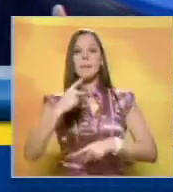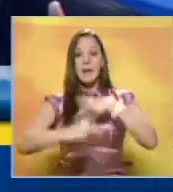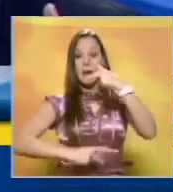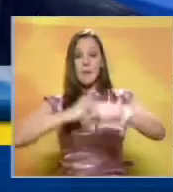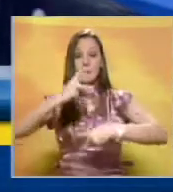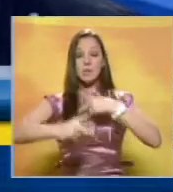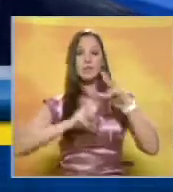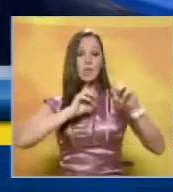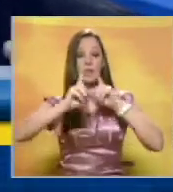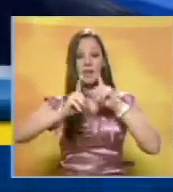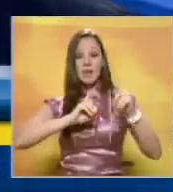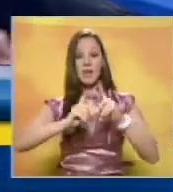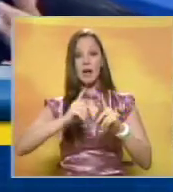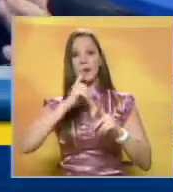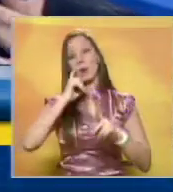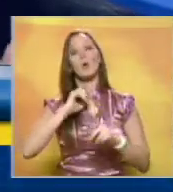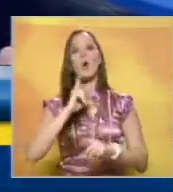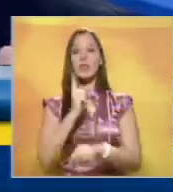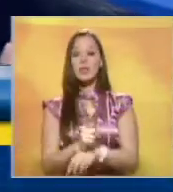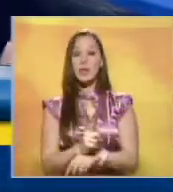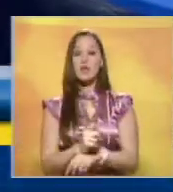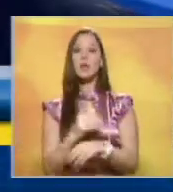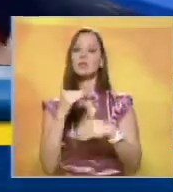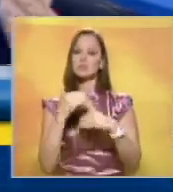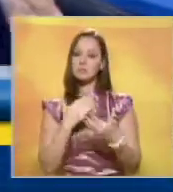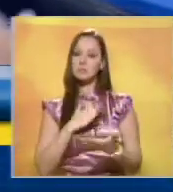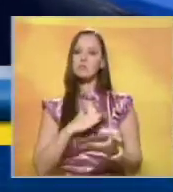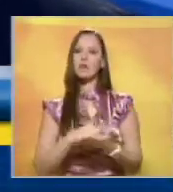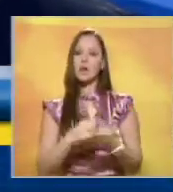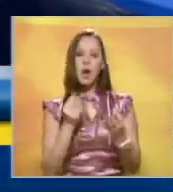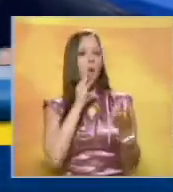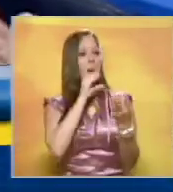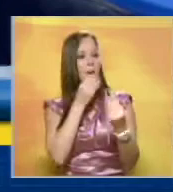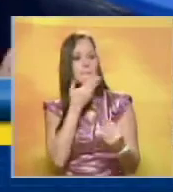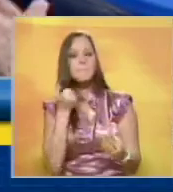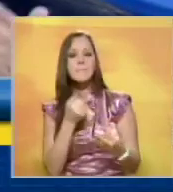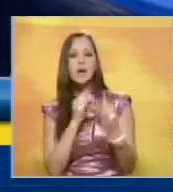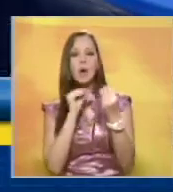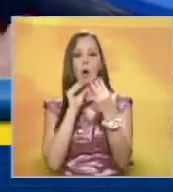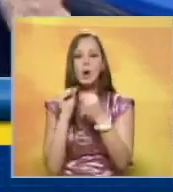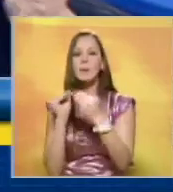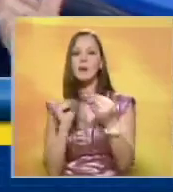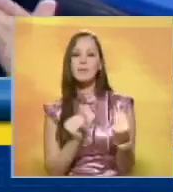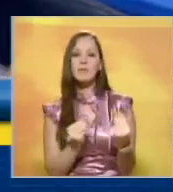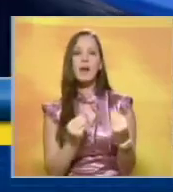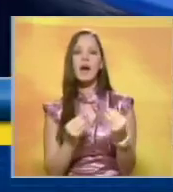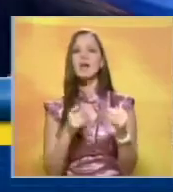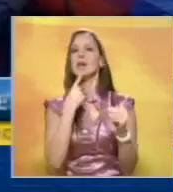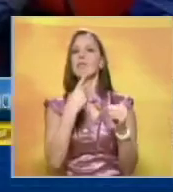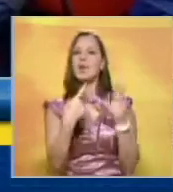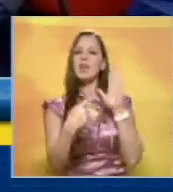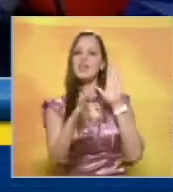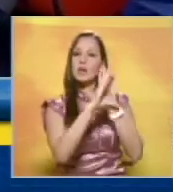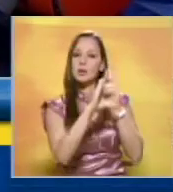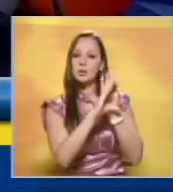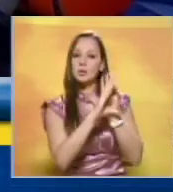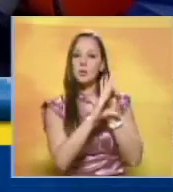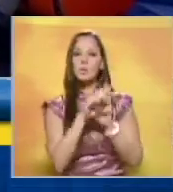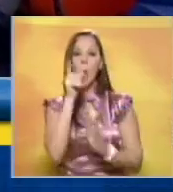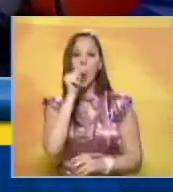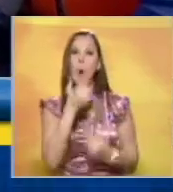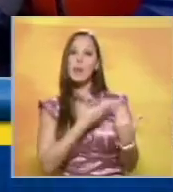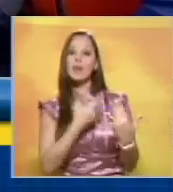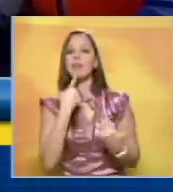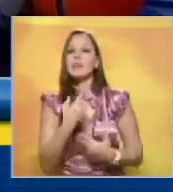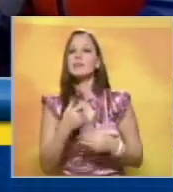proceso de diálogo tiene que llevarnos a un restablecimiento de las reglas de juego constitucionales. Enríquez considera